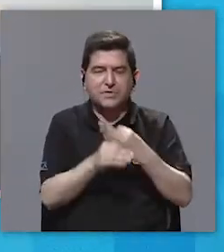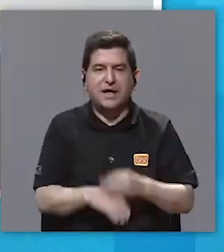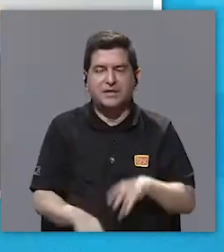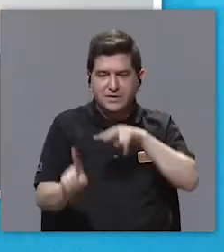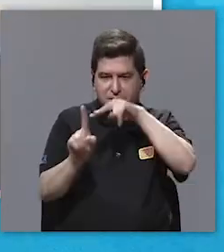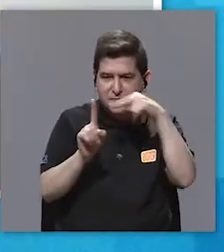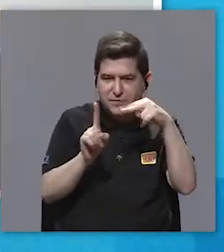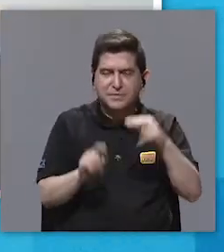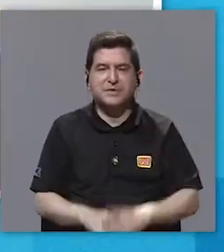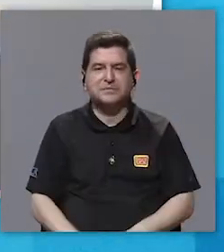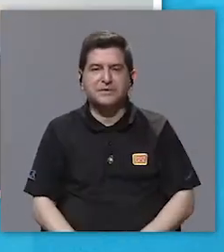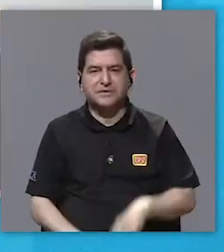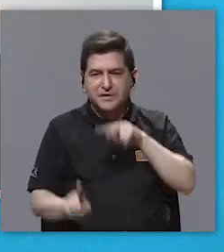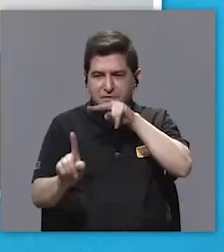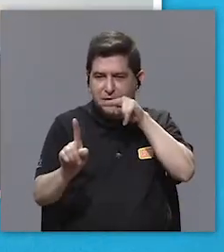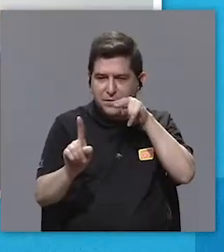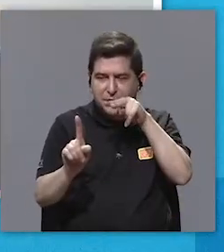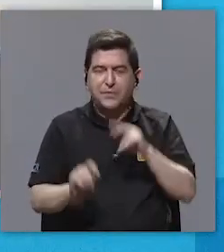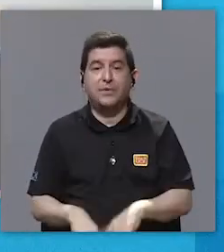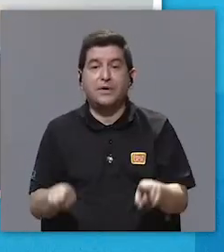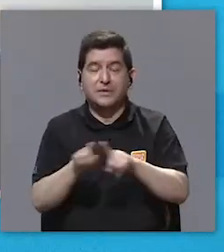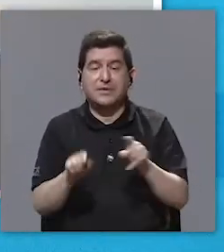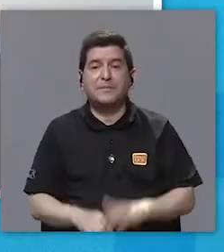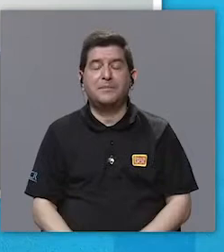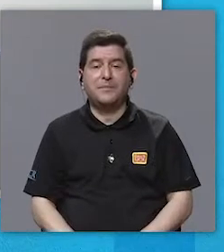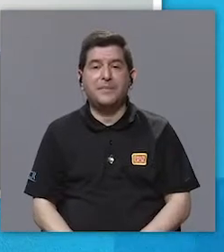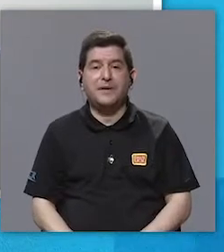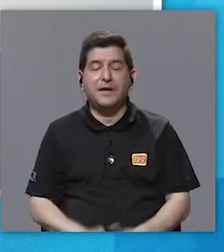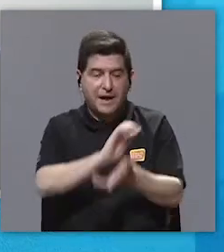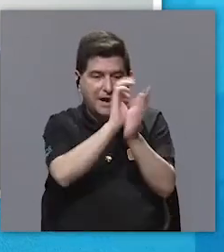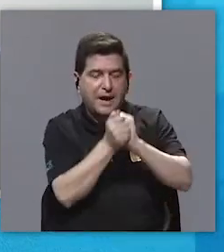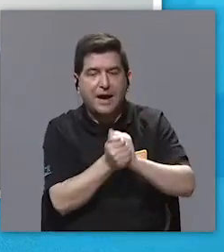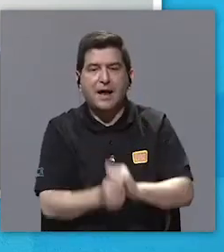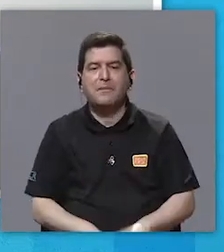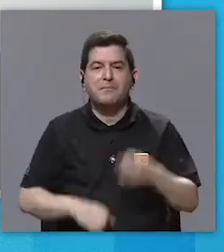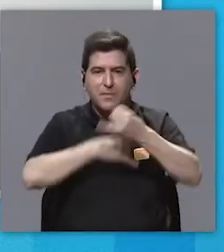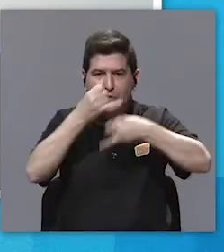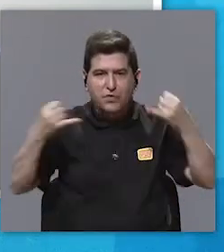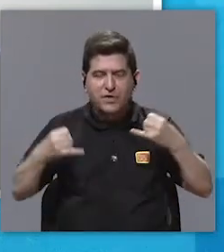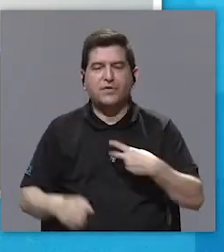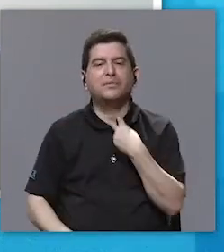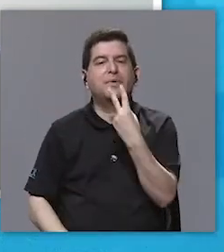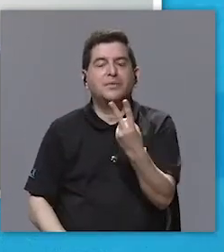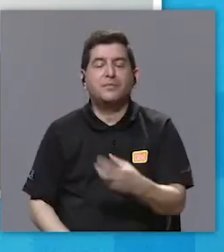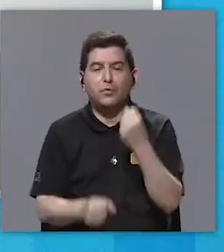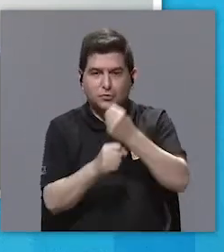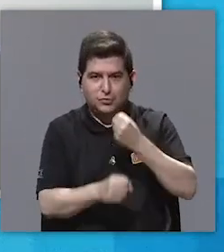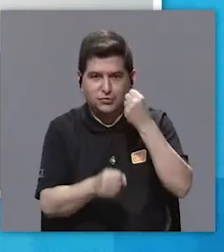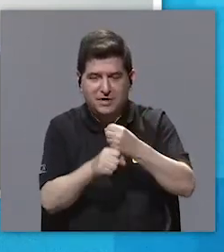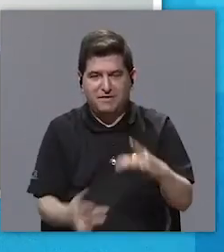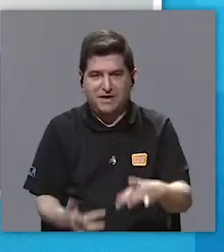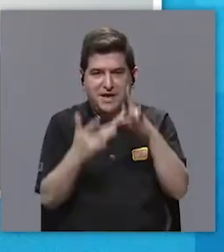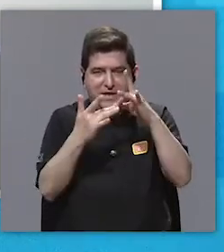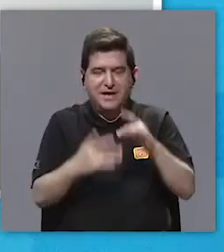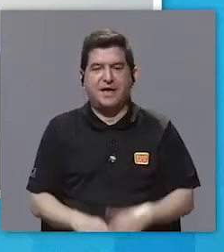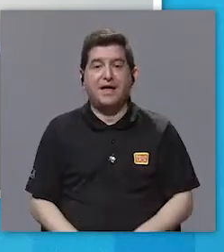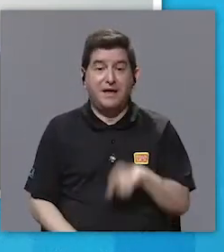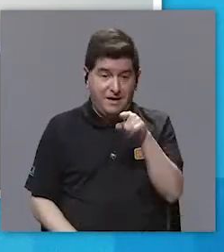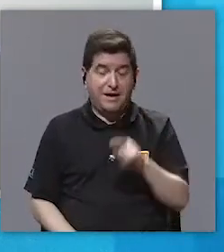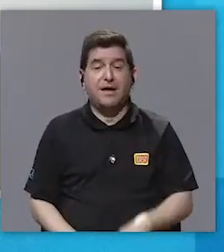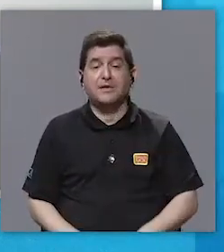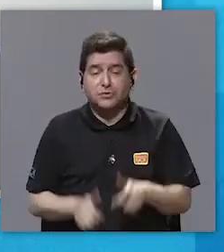visual y hay doblaje hay muchos artistas de doblajes que se dedican a trabajar para videojuegos